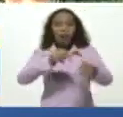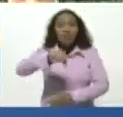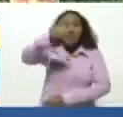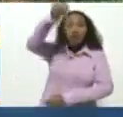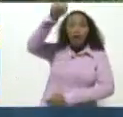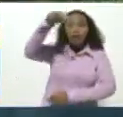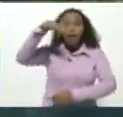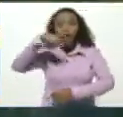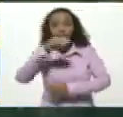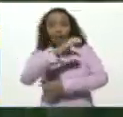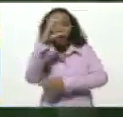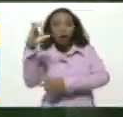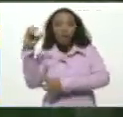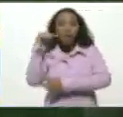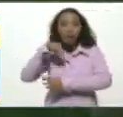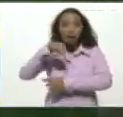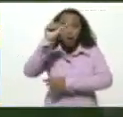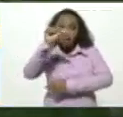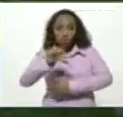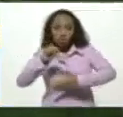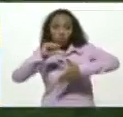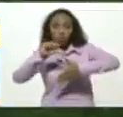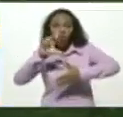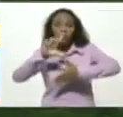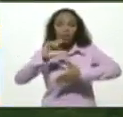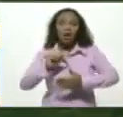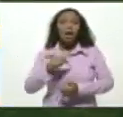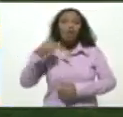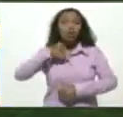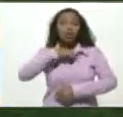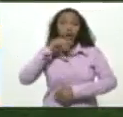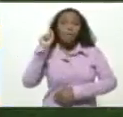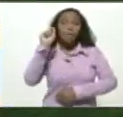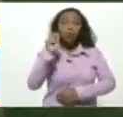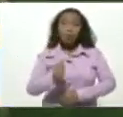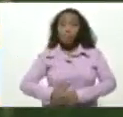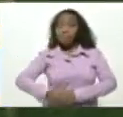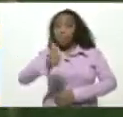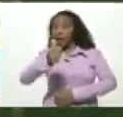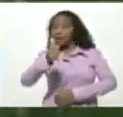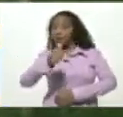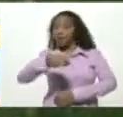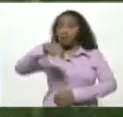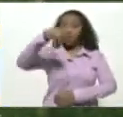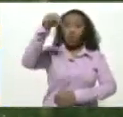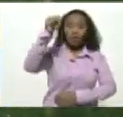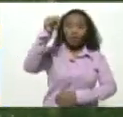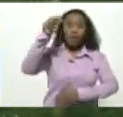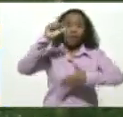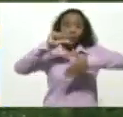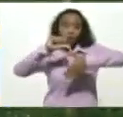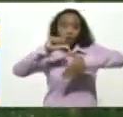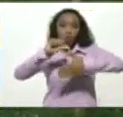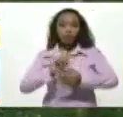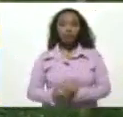mar Caribe de Sudamérica, estamos en el punto más al norte de Sudamérica.